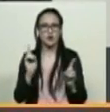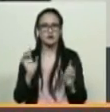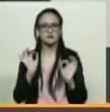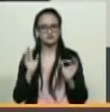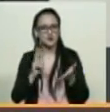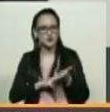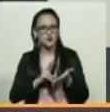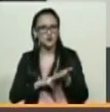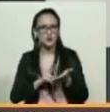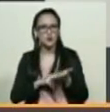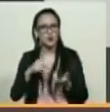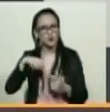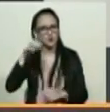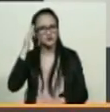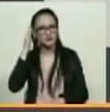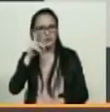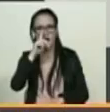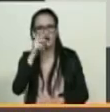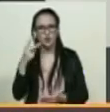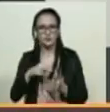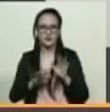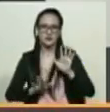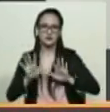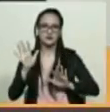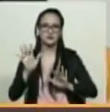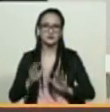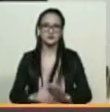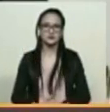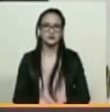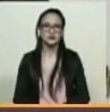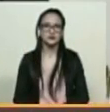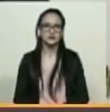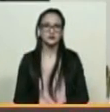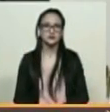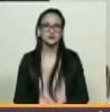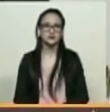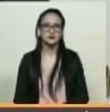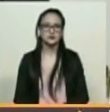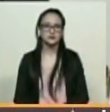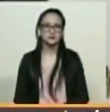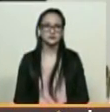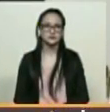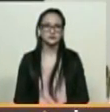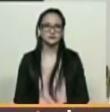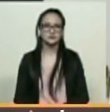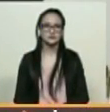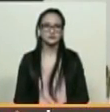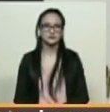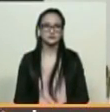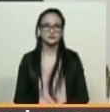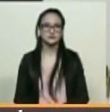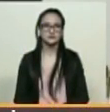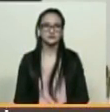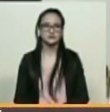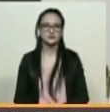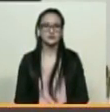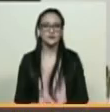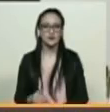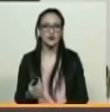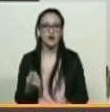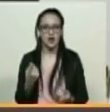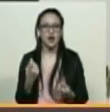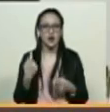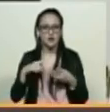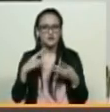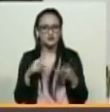transparentes? Todos sabemos en el año 2015. Fíjese, ha habido muchas especulaciones, muchos dimes y diretes